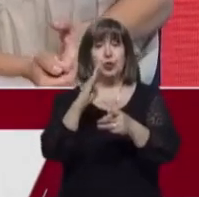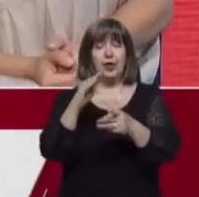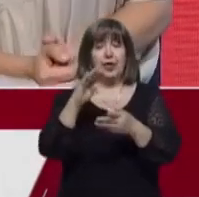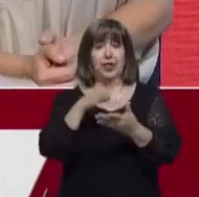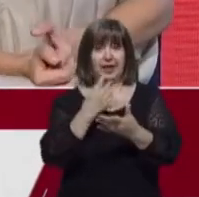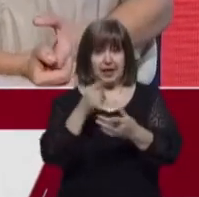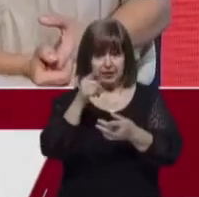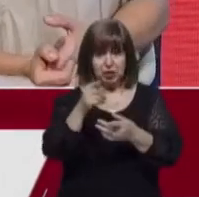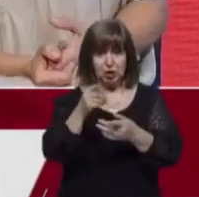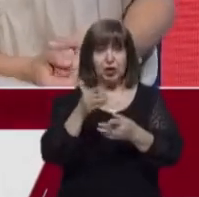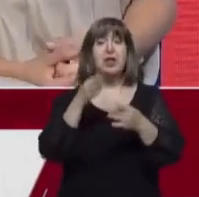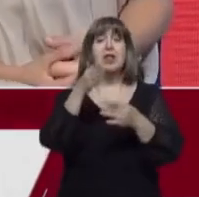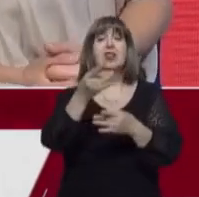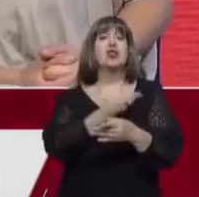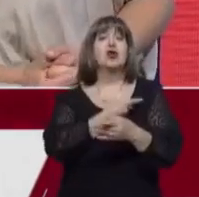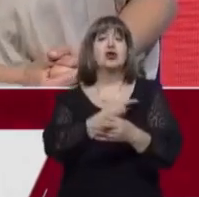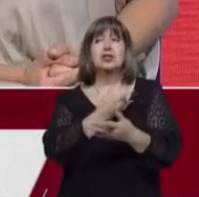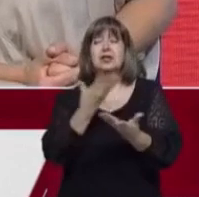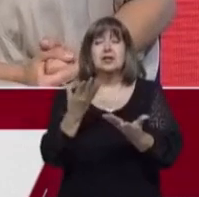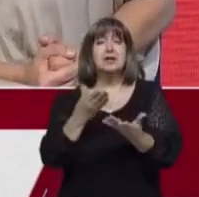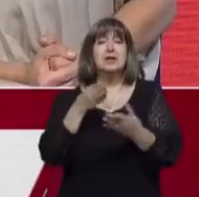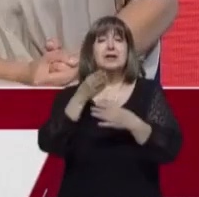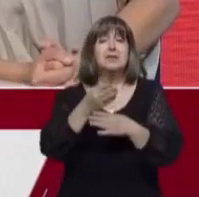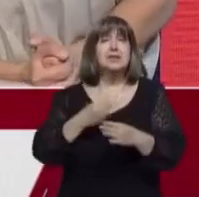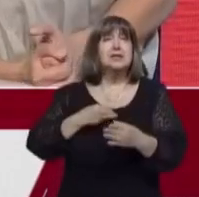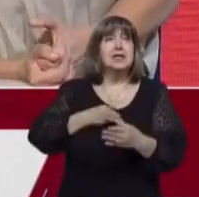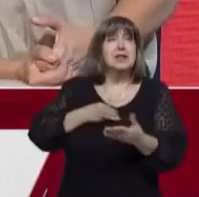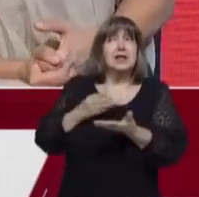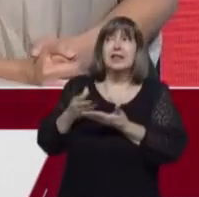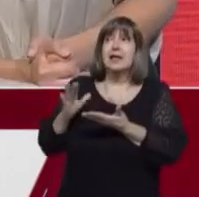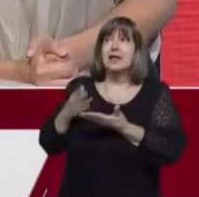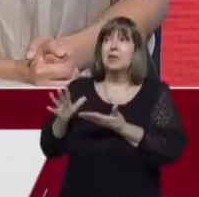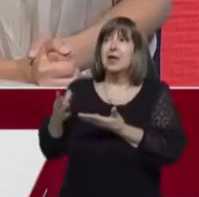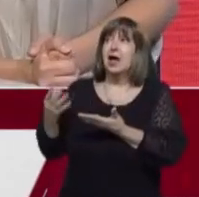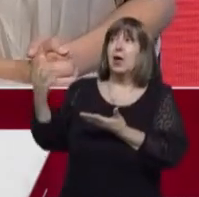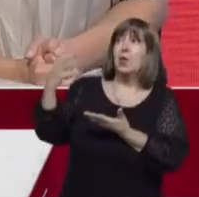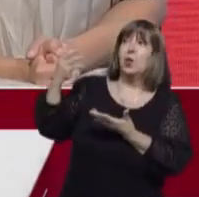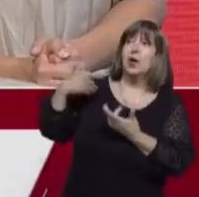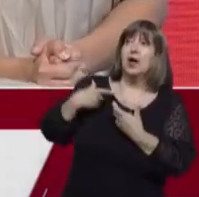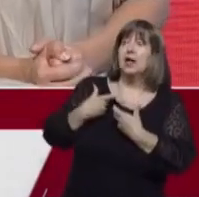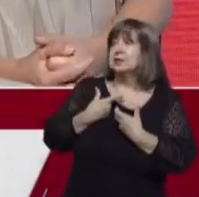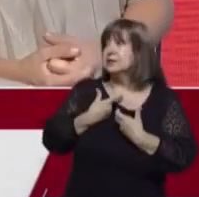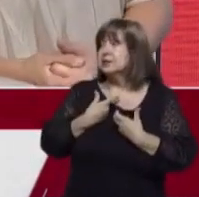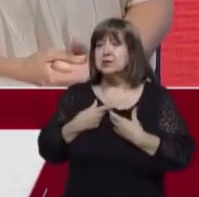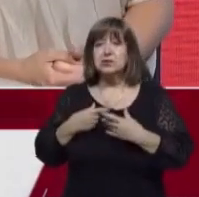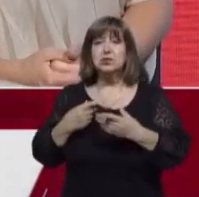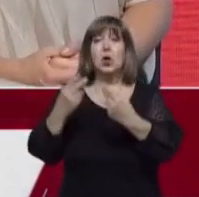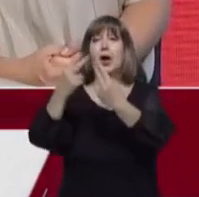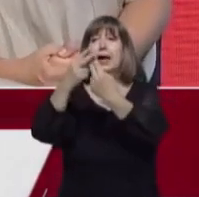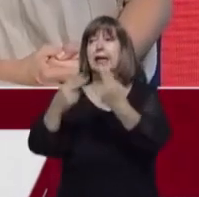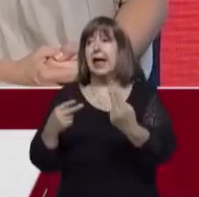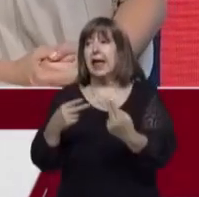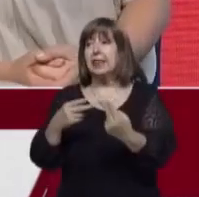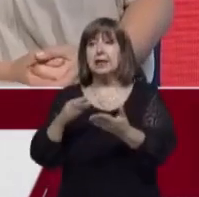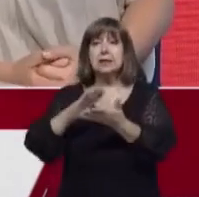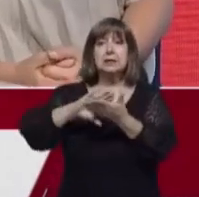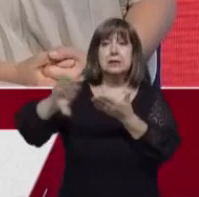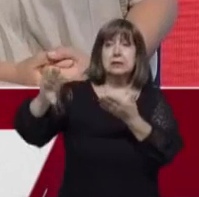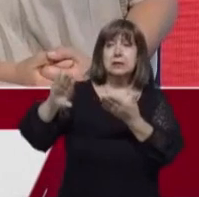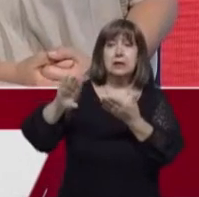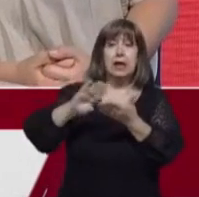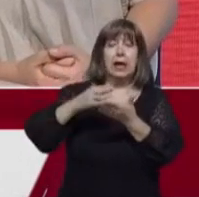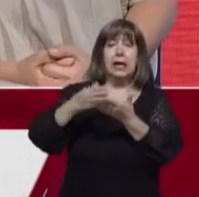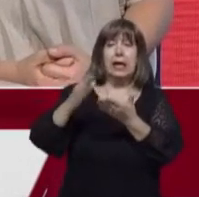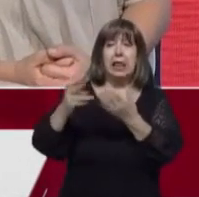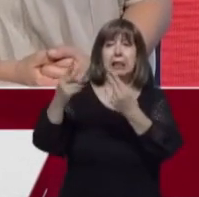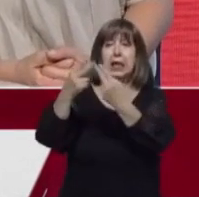o que vos estás al frente? ¿A dónde puede recurrir una persona que siente que tal vez es discriminada y dice, che, no está más el INADI, ¿a dónde voy a ir? Por